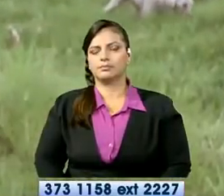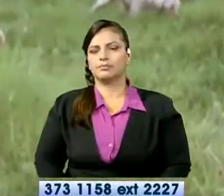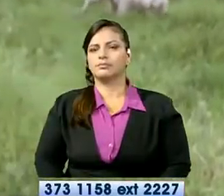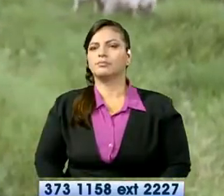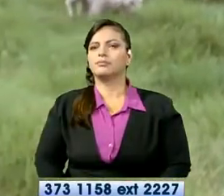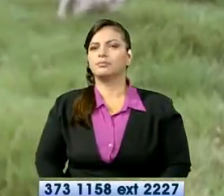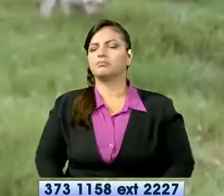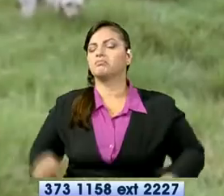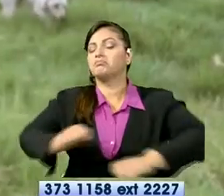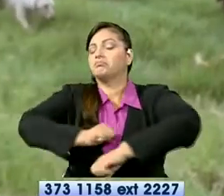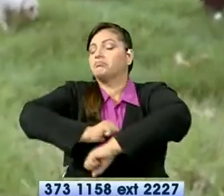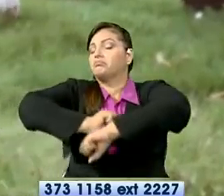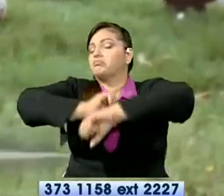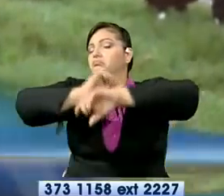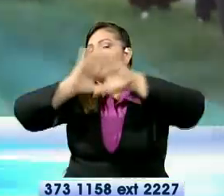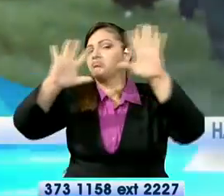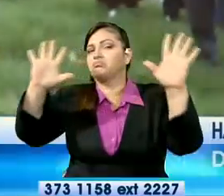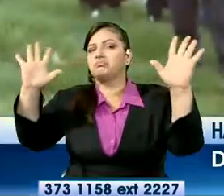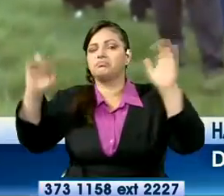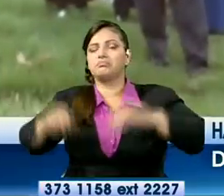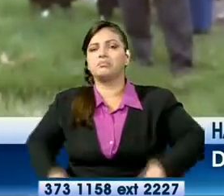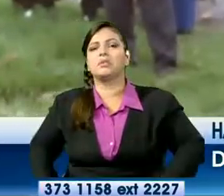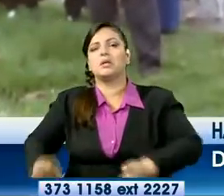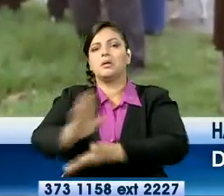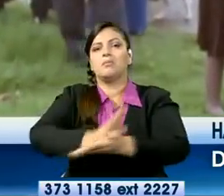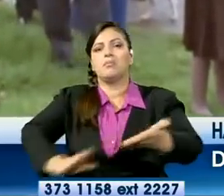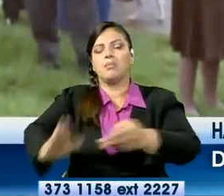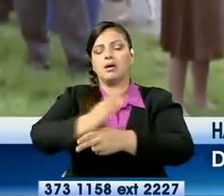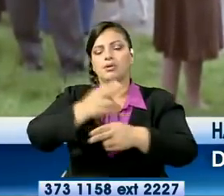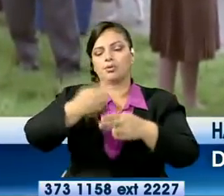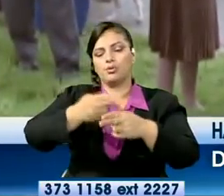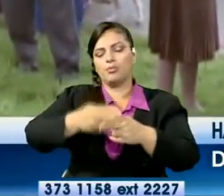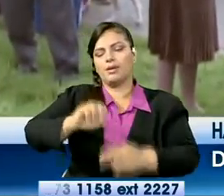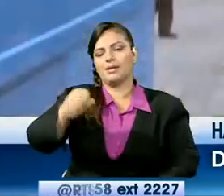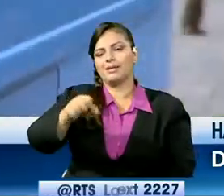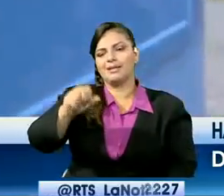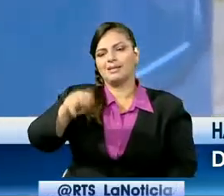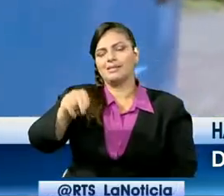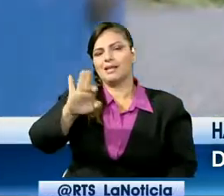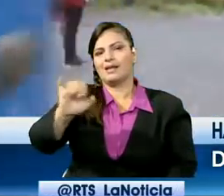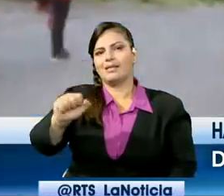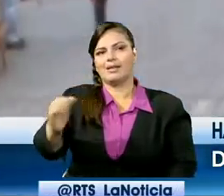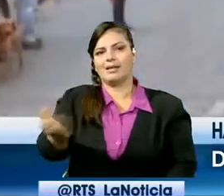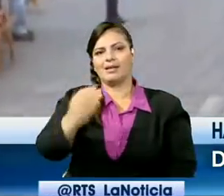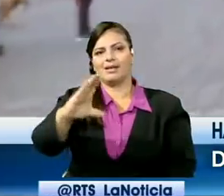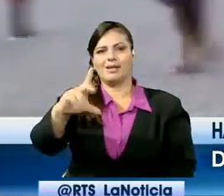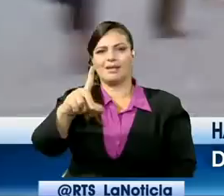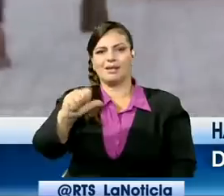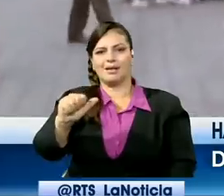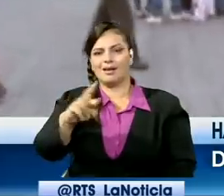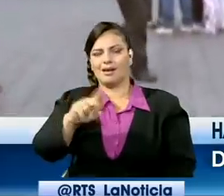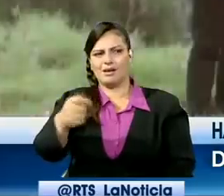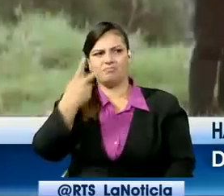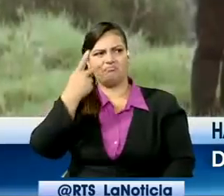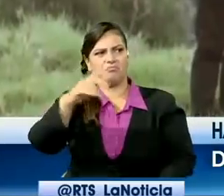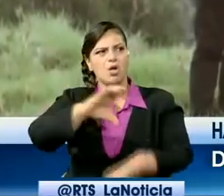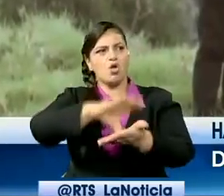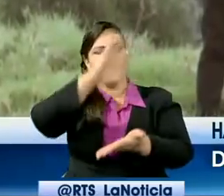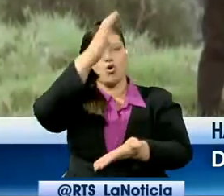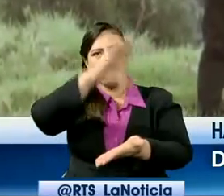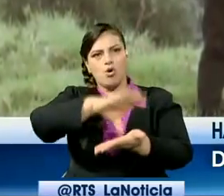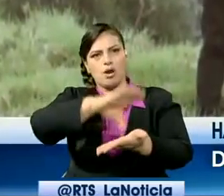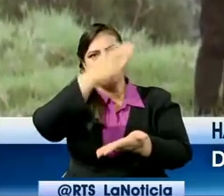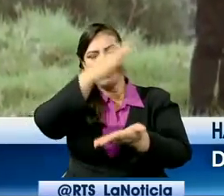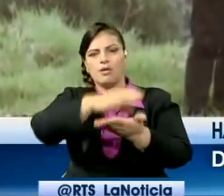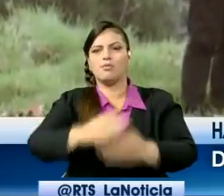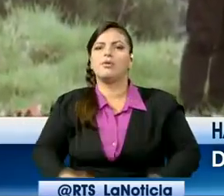Llegaba el nuevo día. El movimiento en el barrio Santa Clara, arriba de Chillo Gallo, era intenso. Estudiantes del colegio, padres a trabajar, en ese